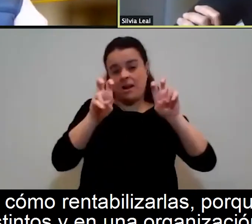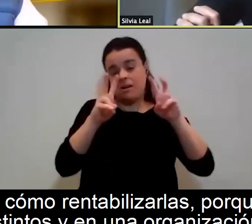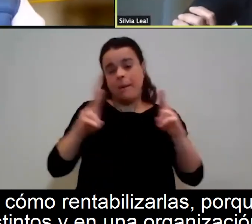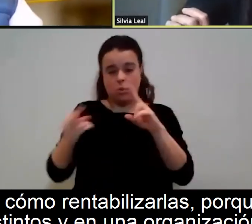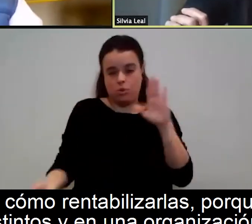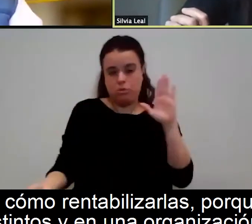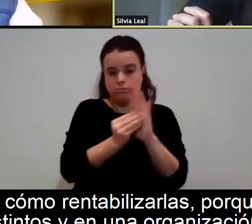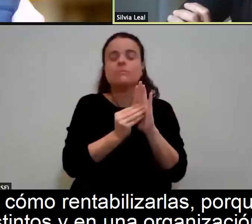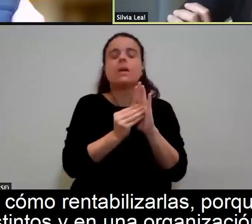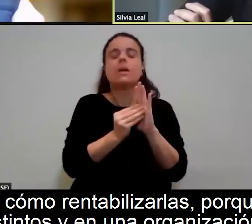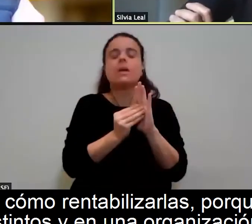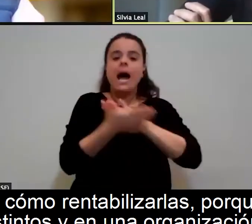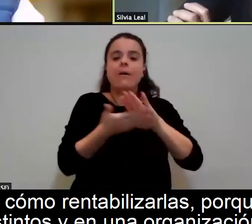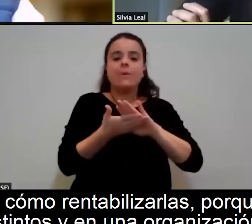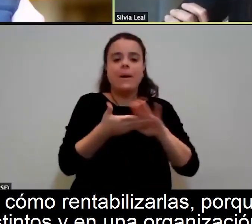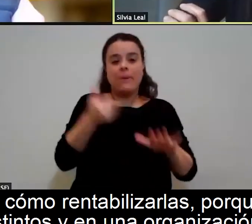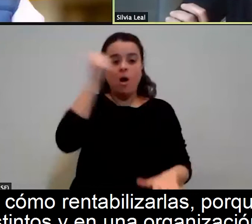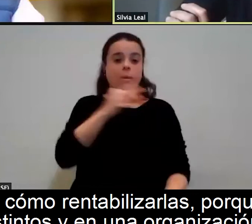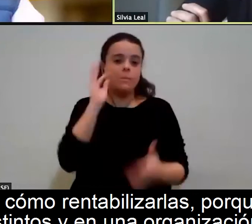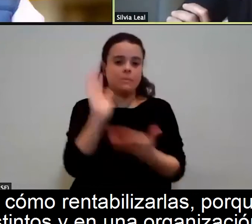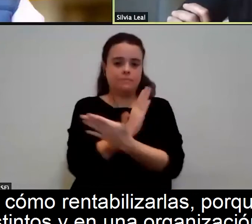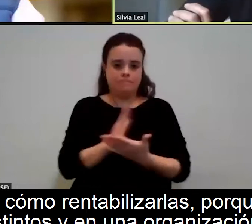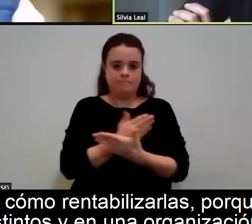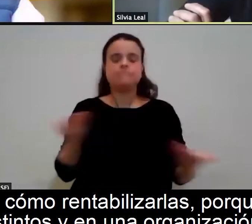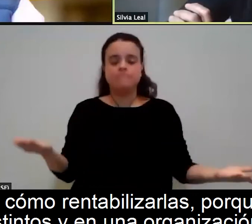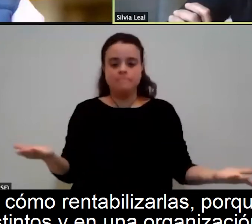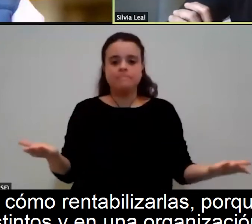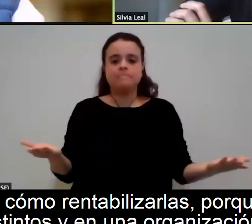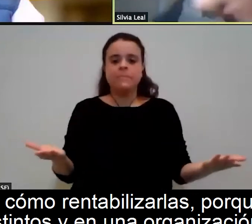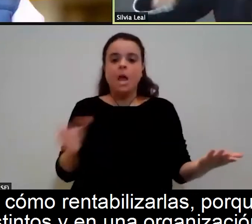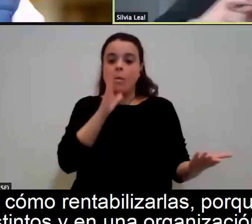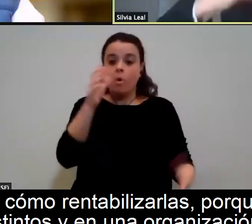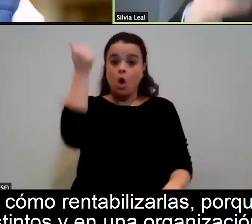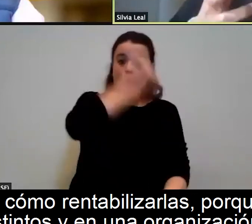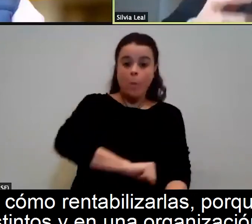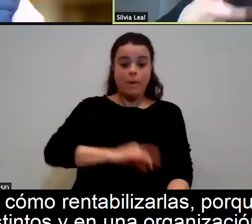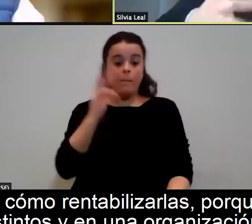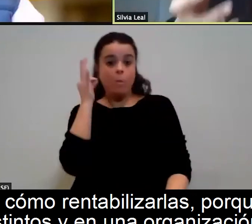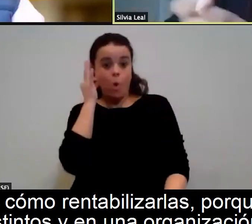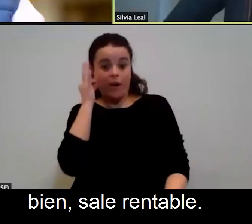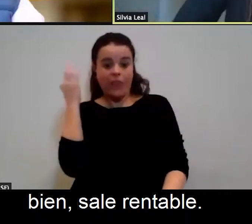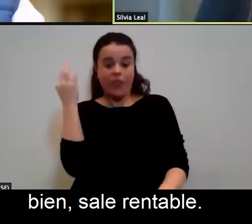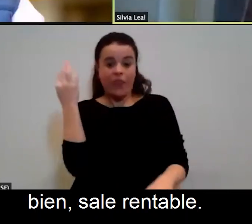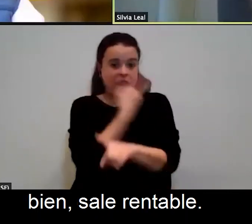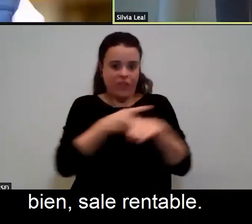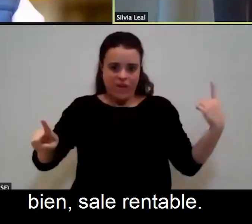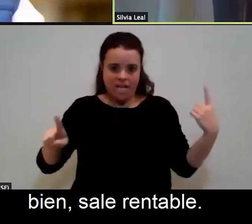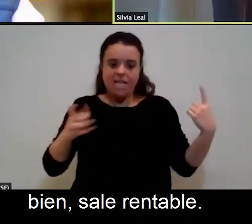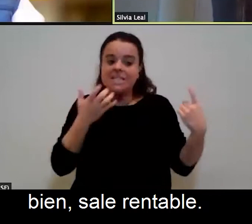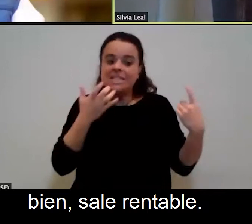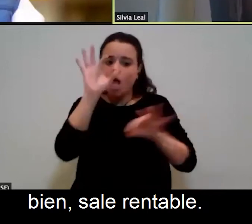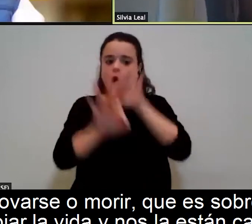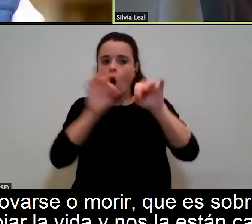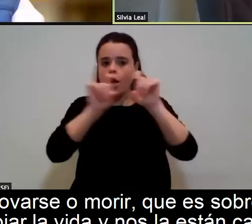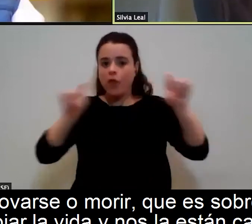muy interesante que es sobre cómo rentabilizarlas, ¿no? Porque los hombres y las mujeres somos distintos y en una organización, si se gestiona bien, pues eso pues,